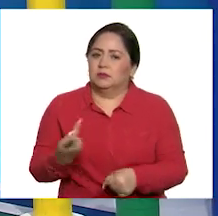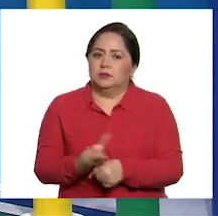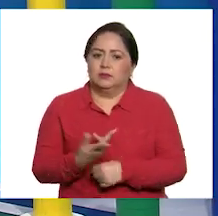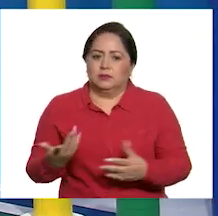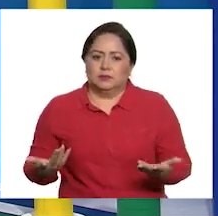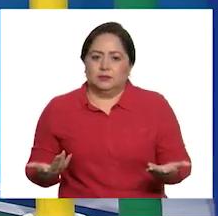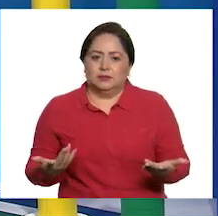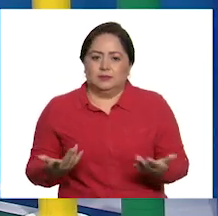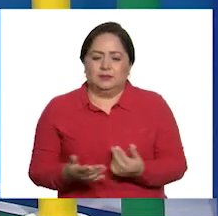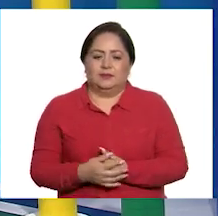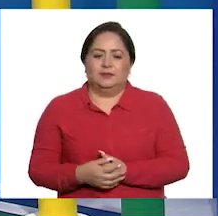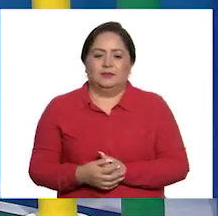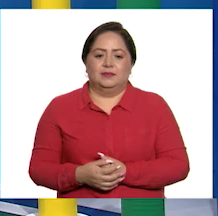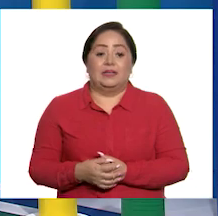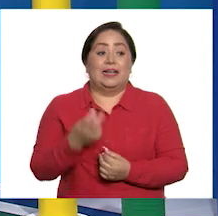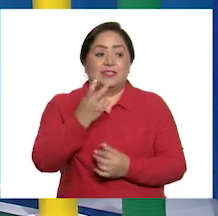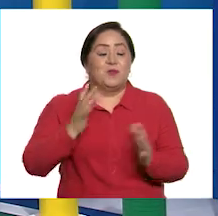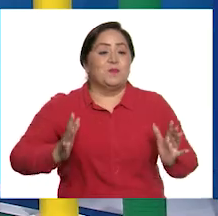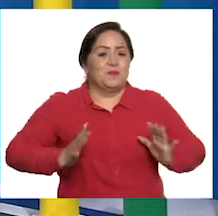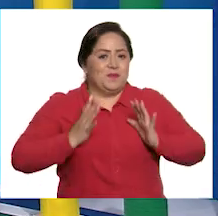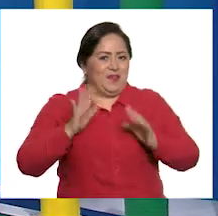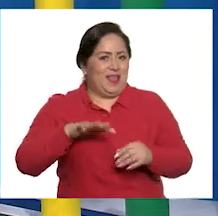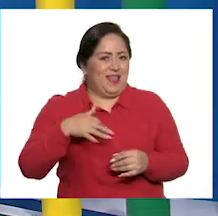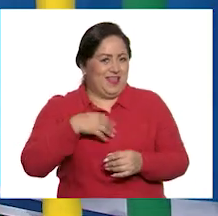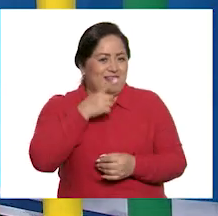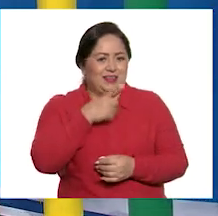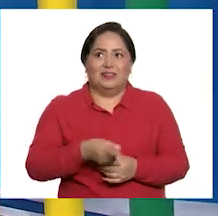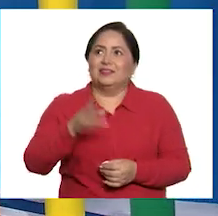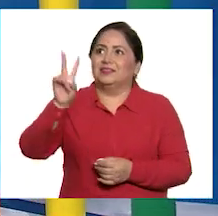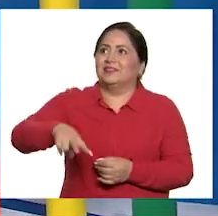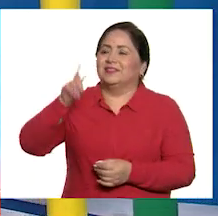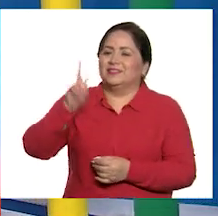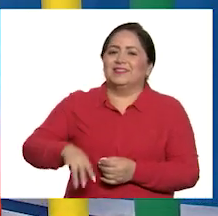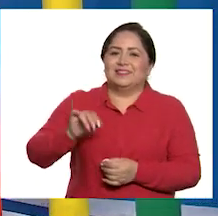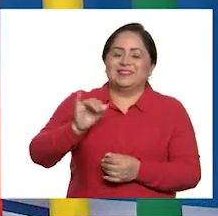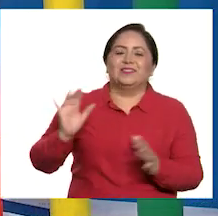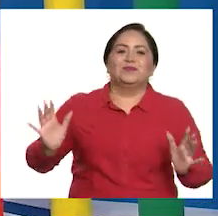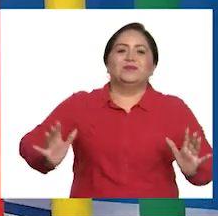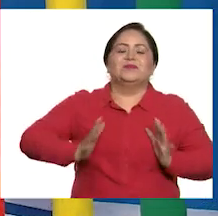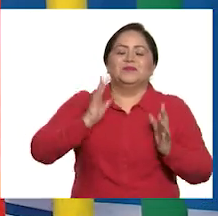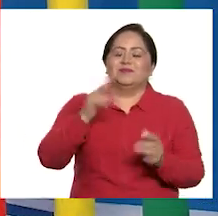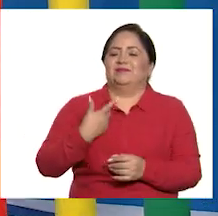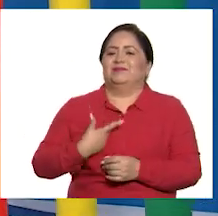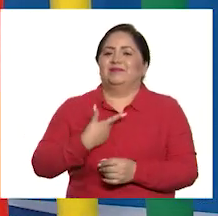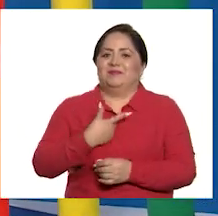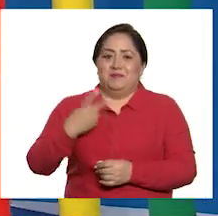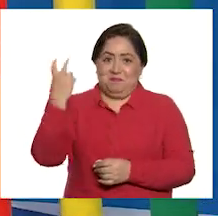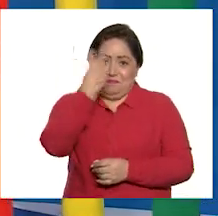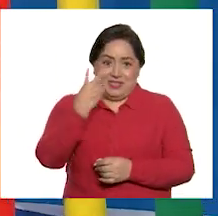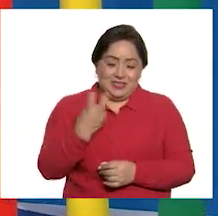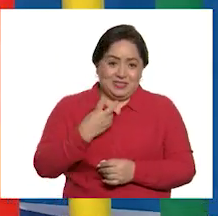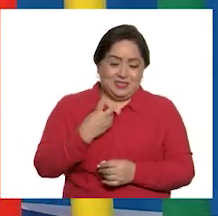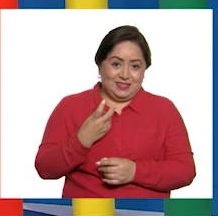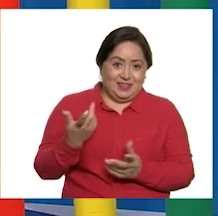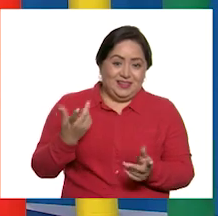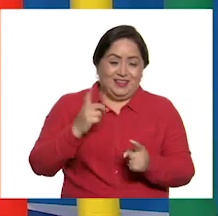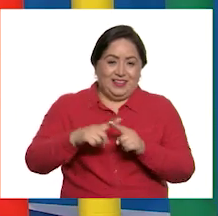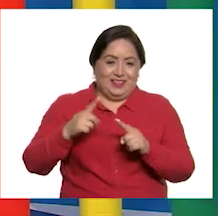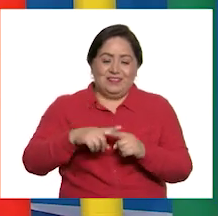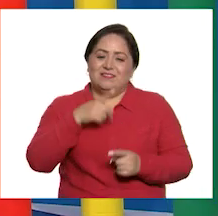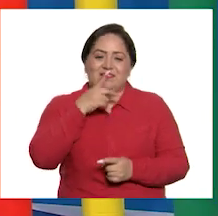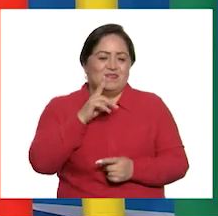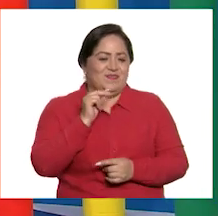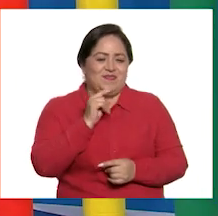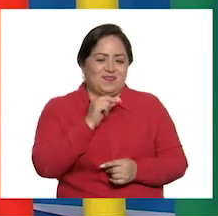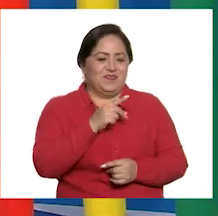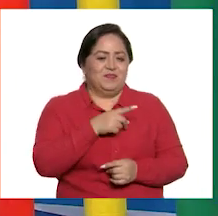¿Qué? Esta sorpresa que les voy a tener aquí. ¡Genial, profe, la sorpresa! ¡Una pizza de pepperoni! ¿Crees que es